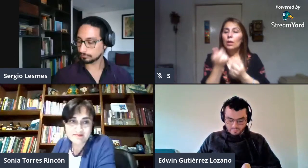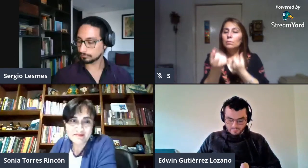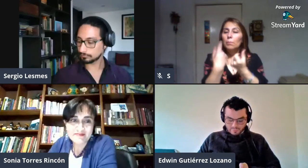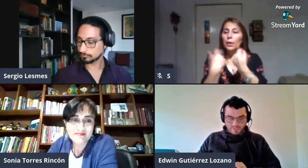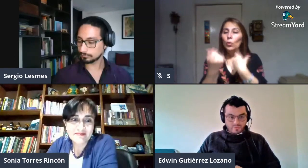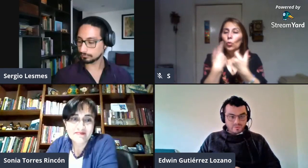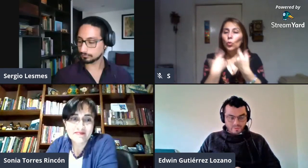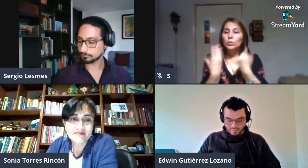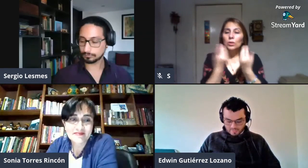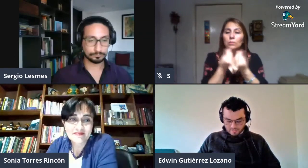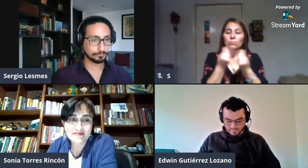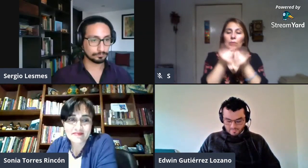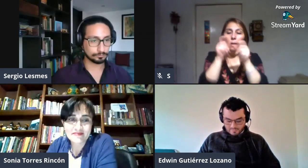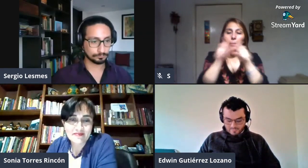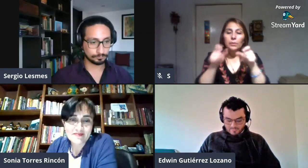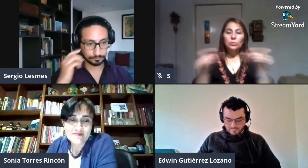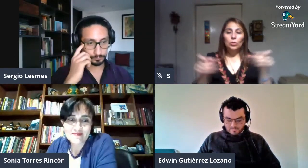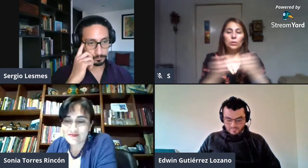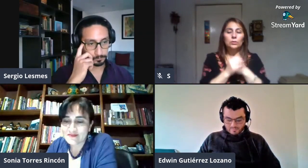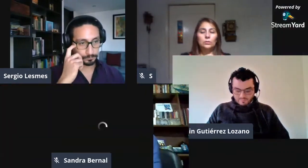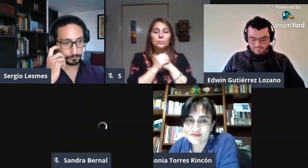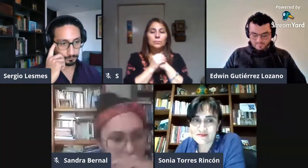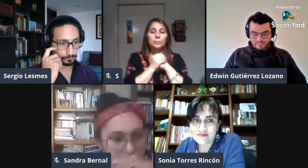público, de nuestra gente.